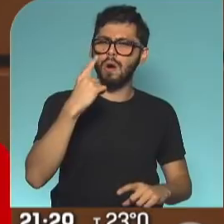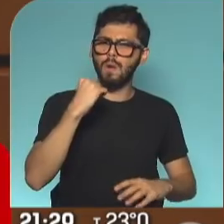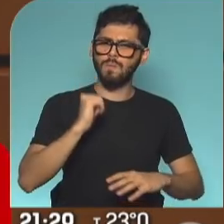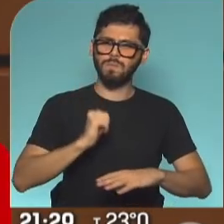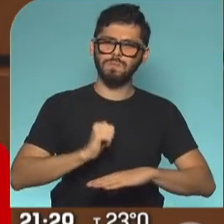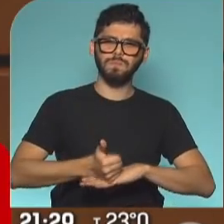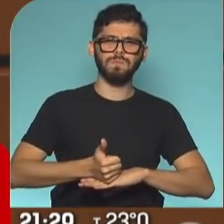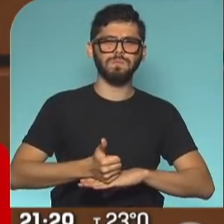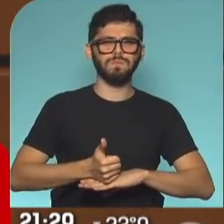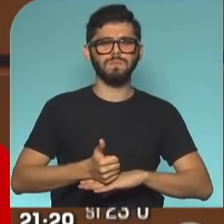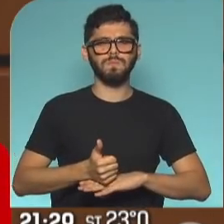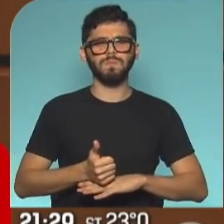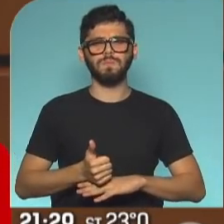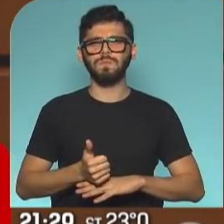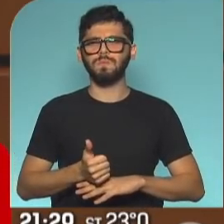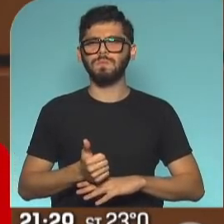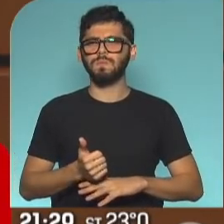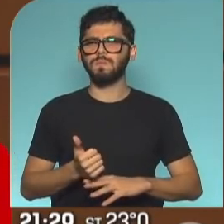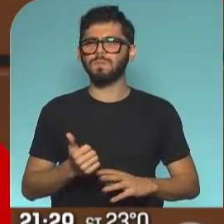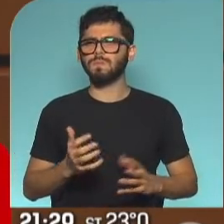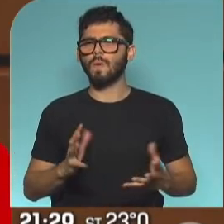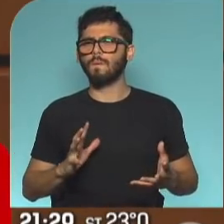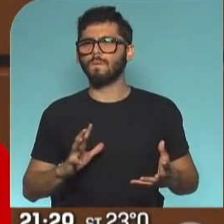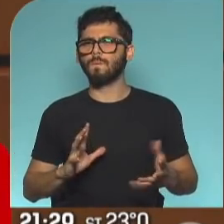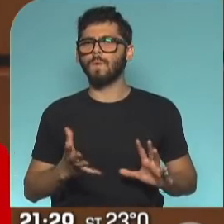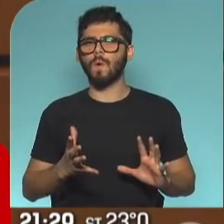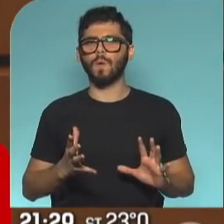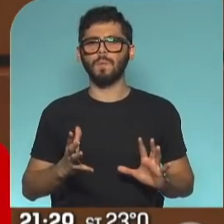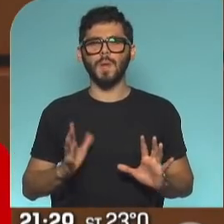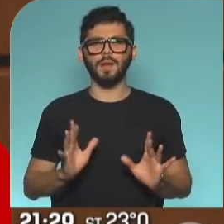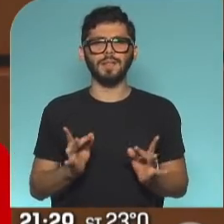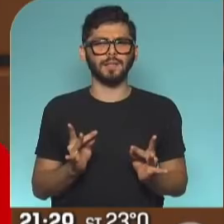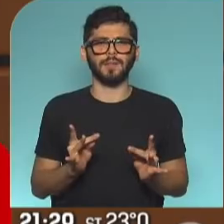con planteos tan simples como enormes.